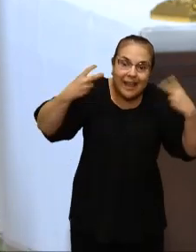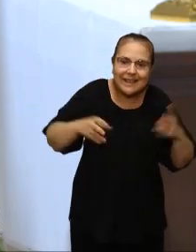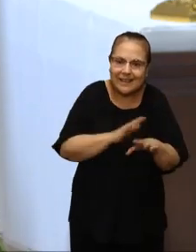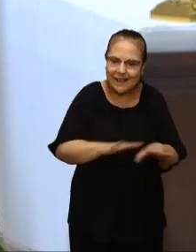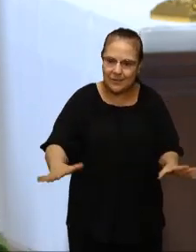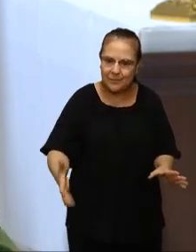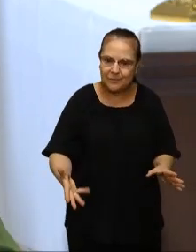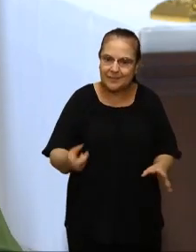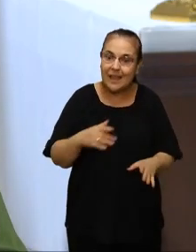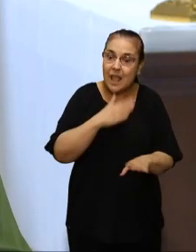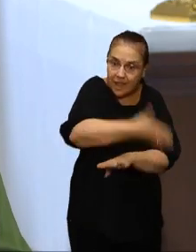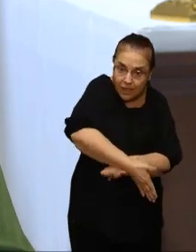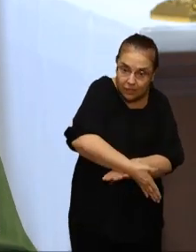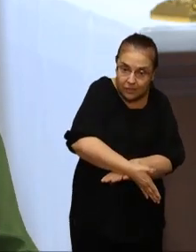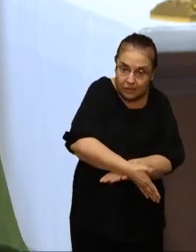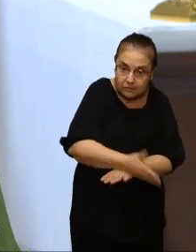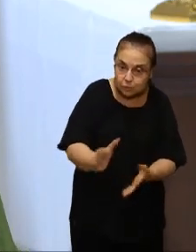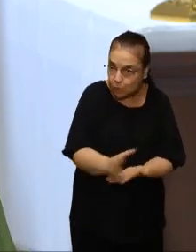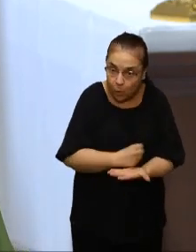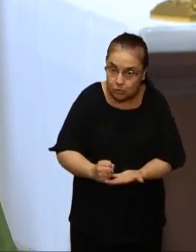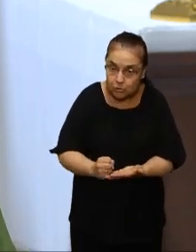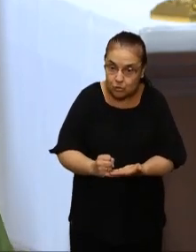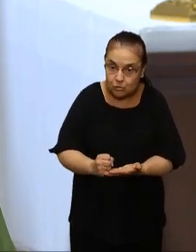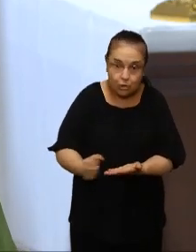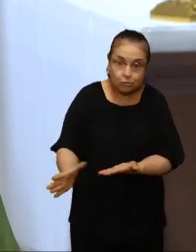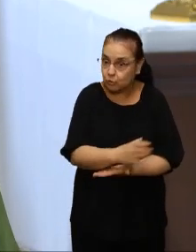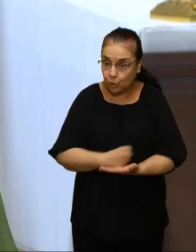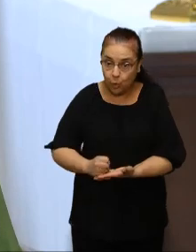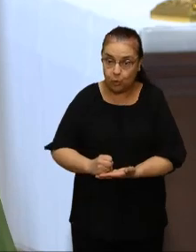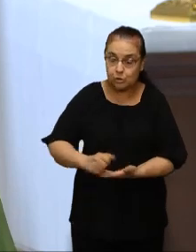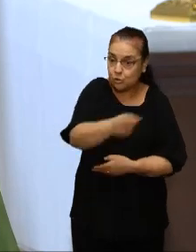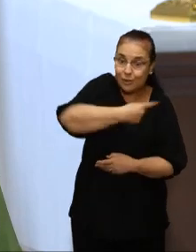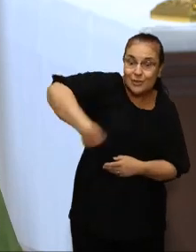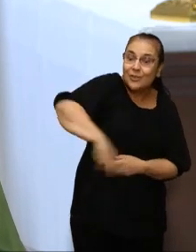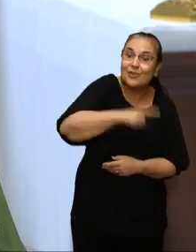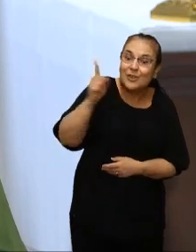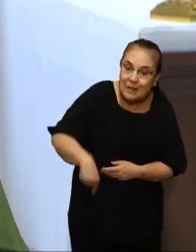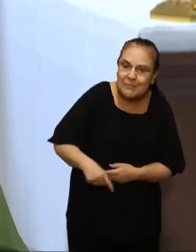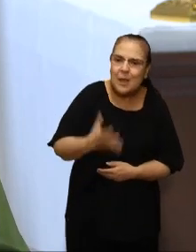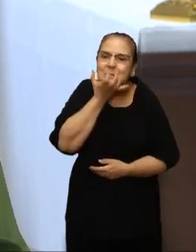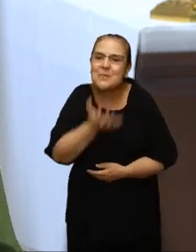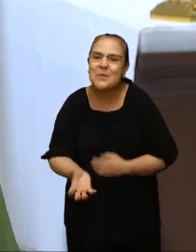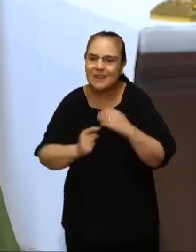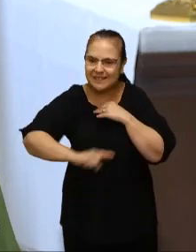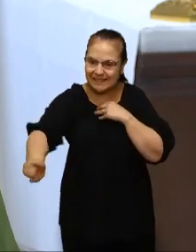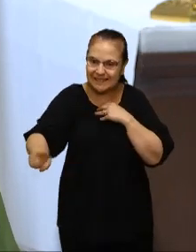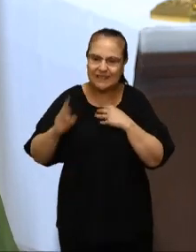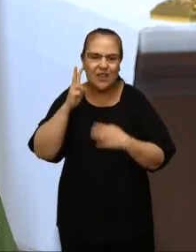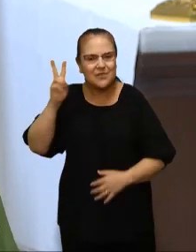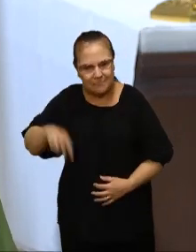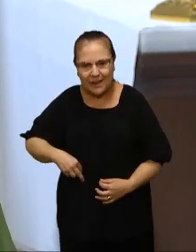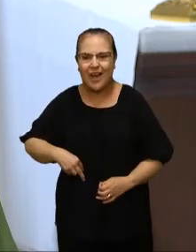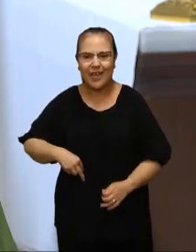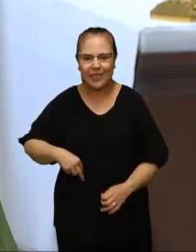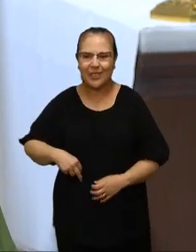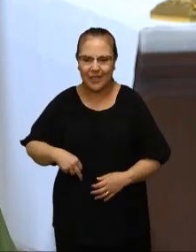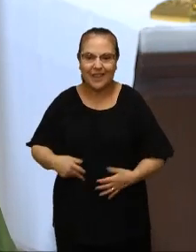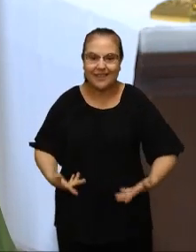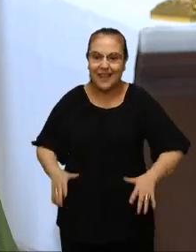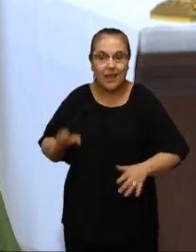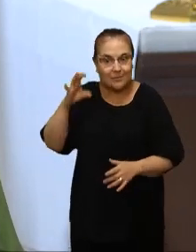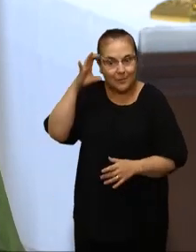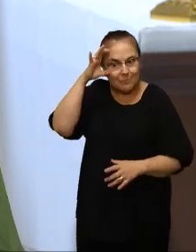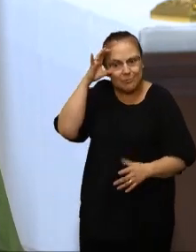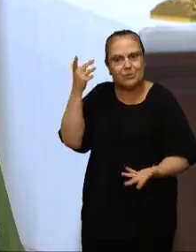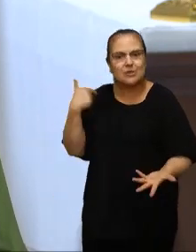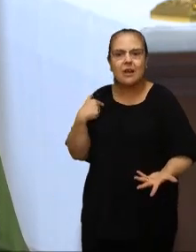dice id, quiere decir todos, todos. También nosotros somos misioneros. Es verdad que es espectacular y es muy bonito oír a los misioneros que